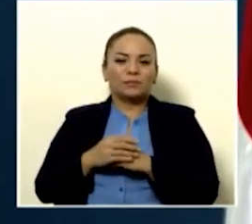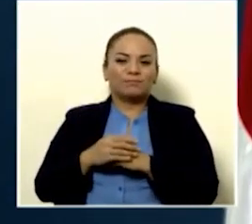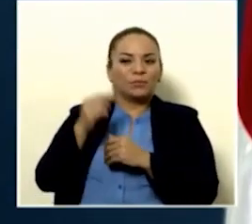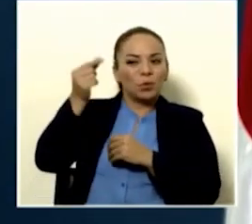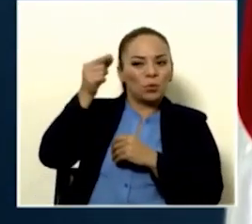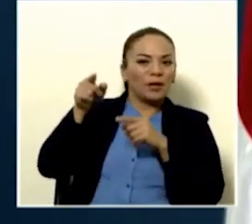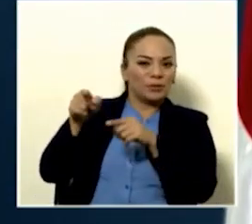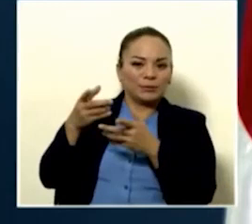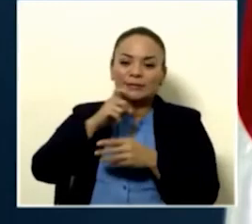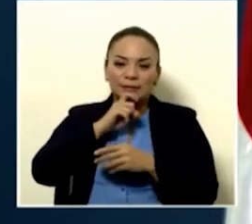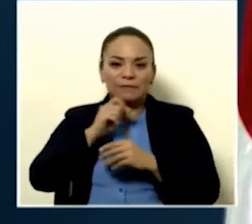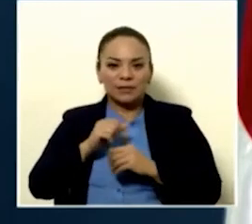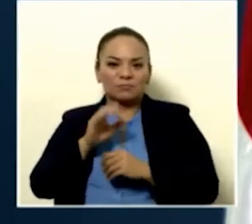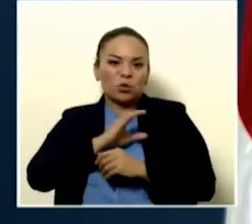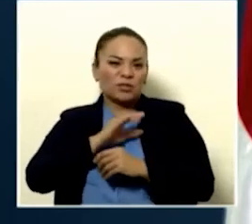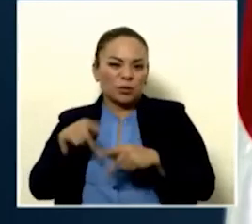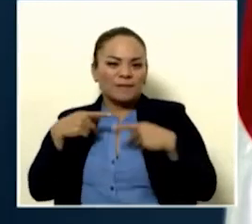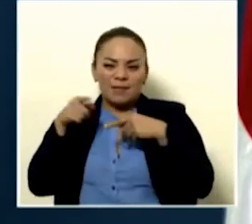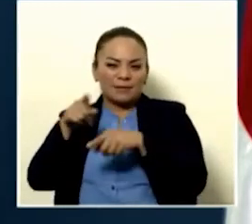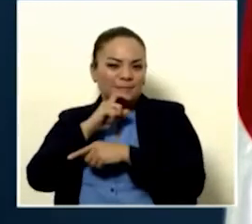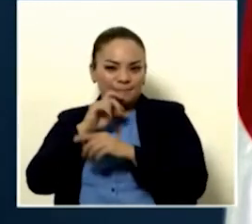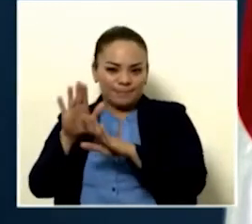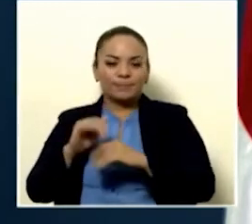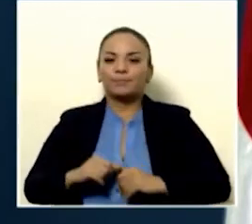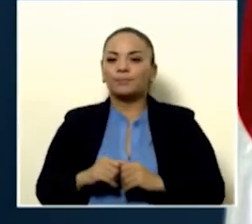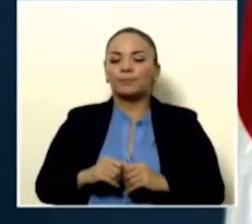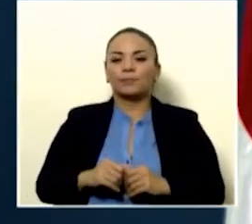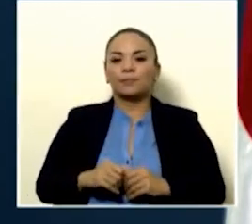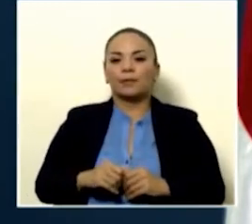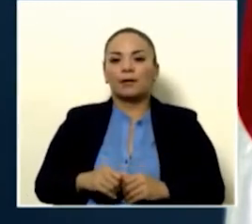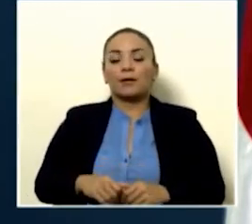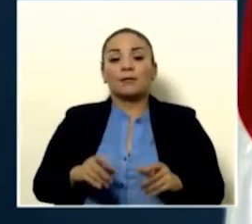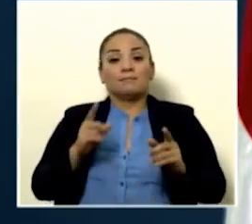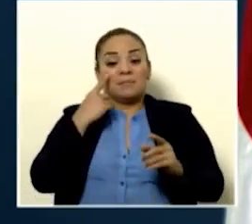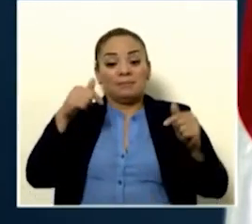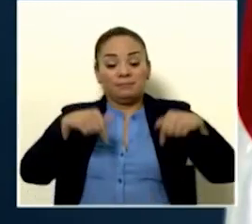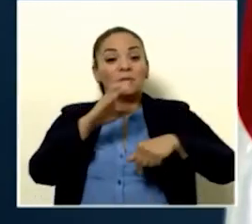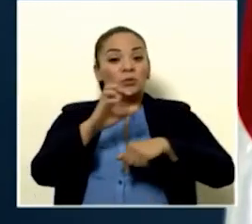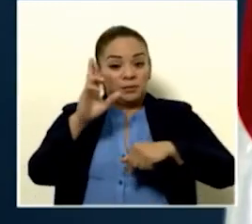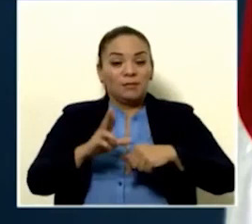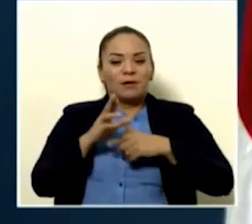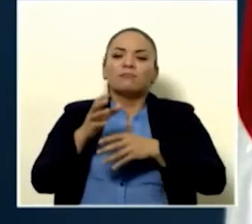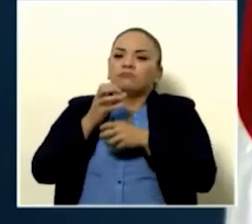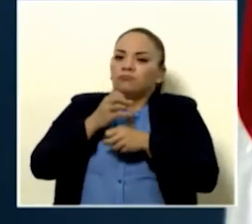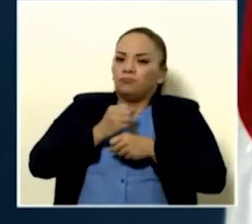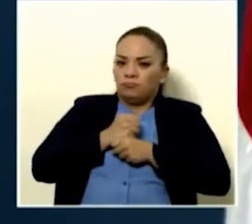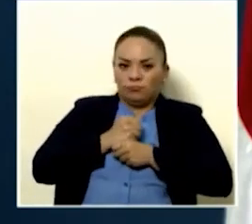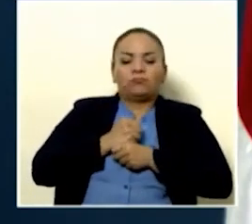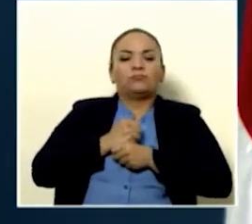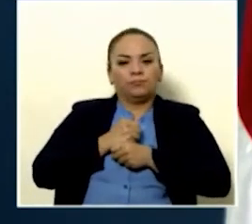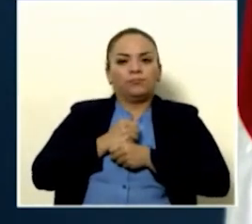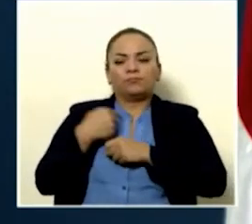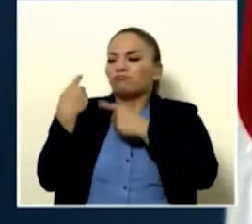que hay ahí o a las condiciones que hay ahí. Nosotros somos un país que ha acogido